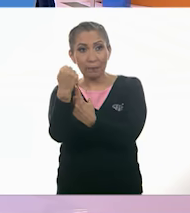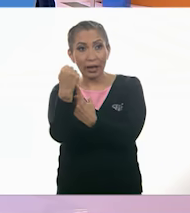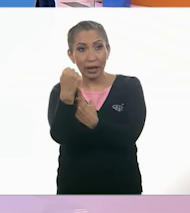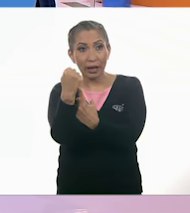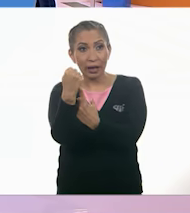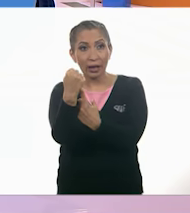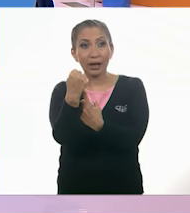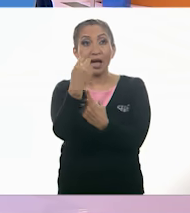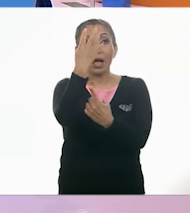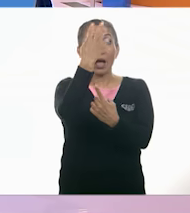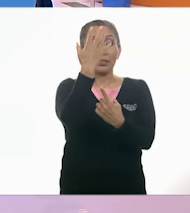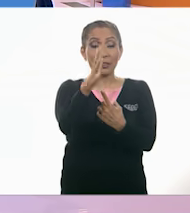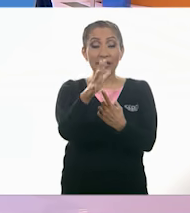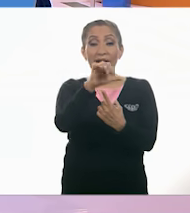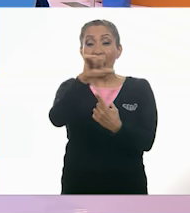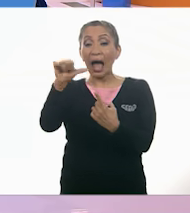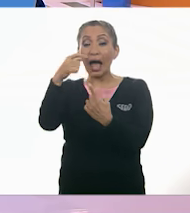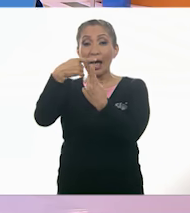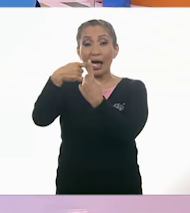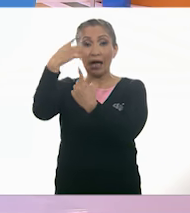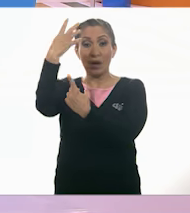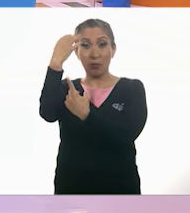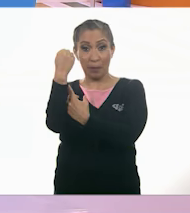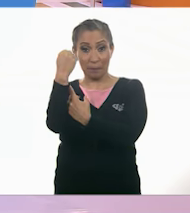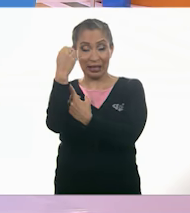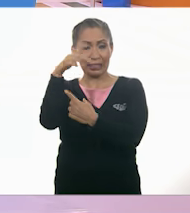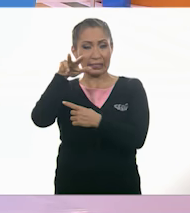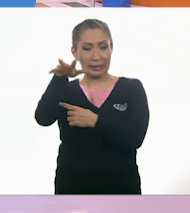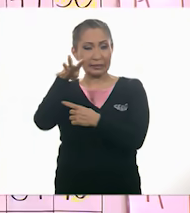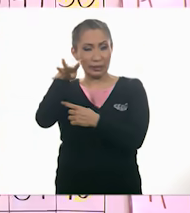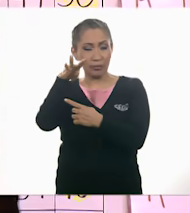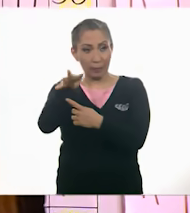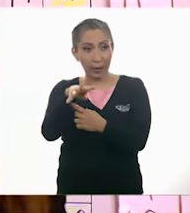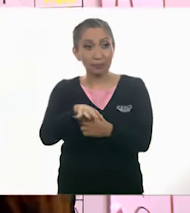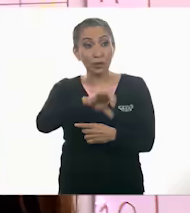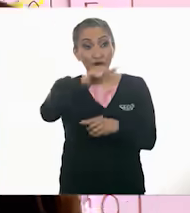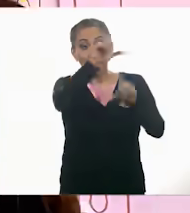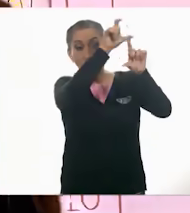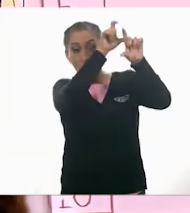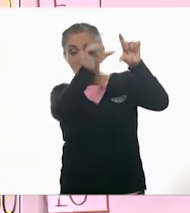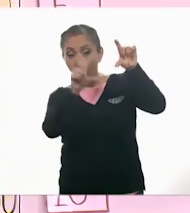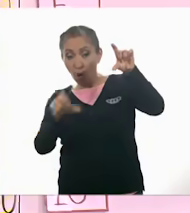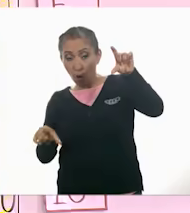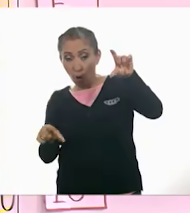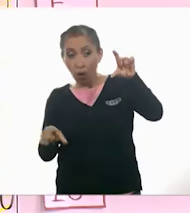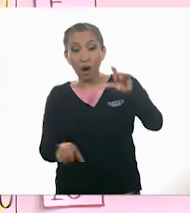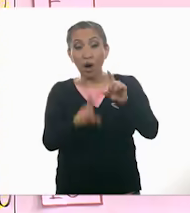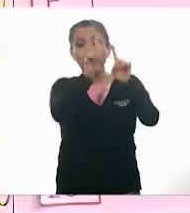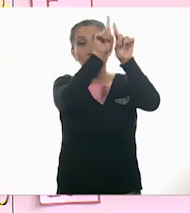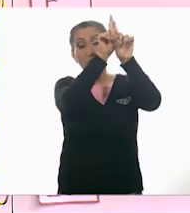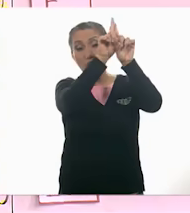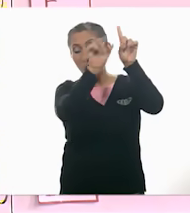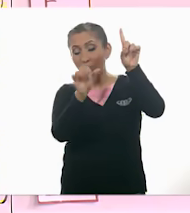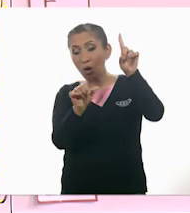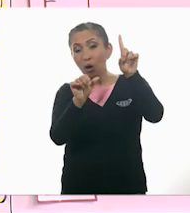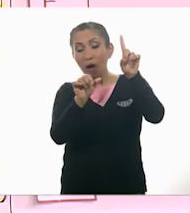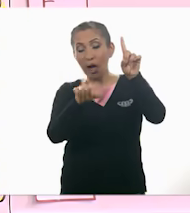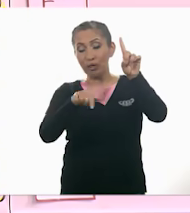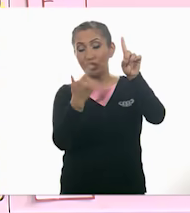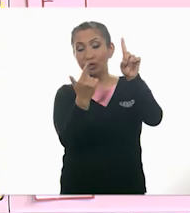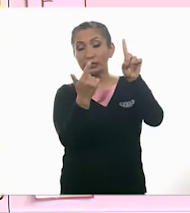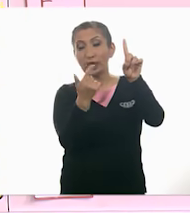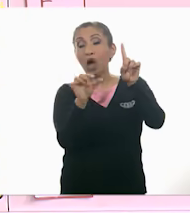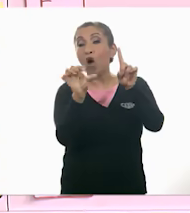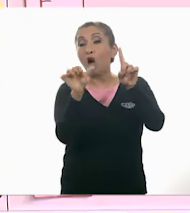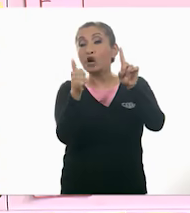son 9 unidades. Y en la otra diagonal voy a sumar del 1 al 11, al 12 voy a